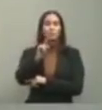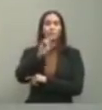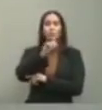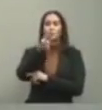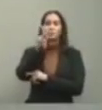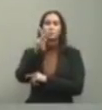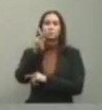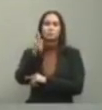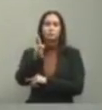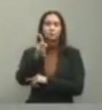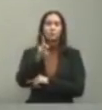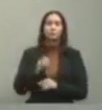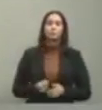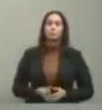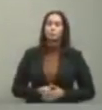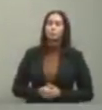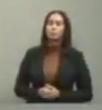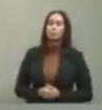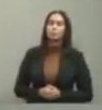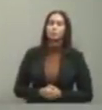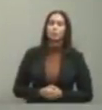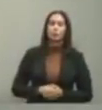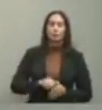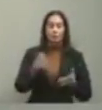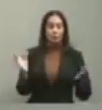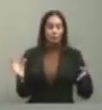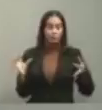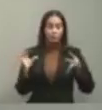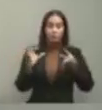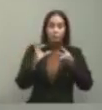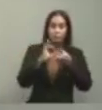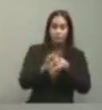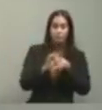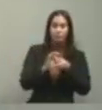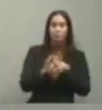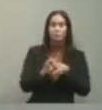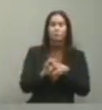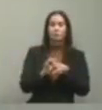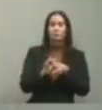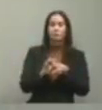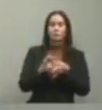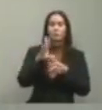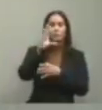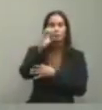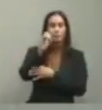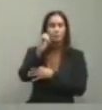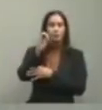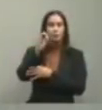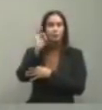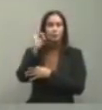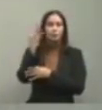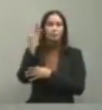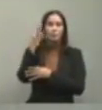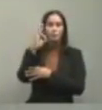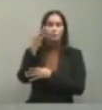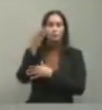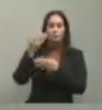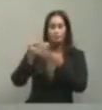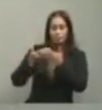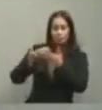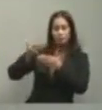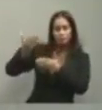lo que hace el nexo con el coro coronavirus son los antecedentes